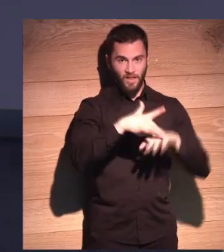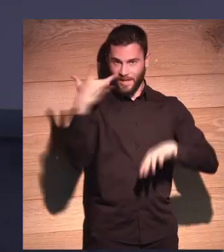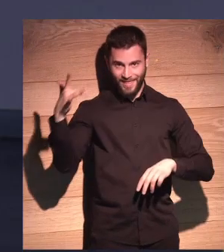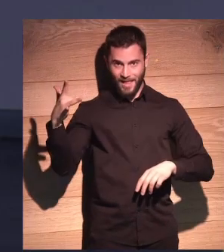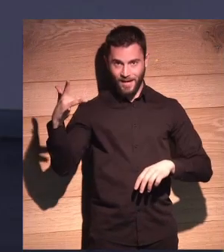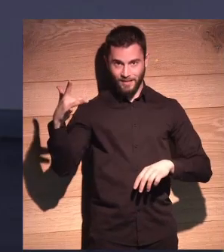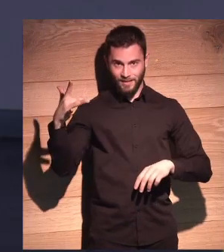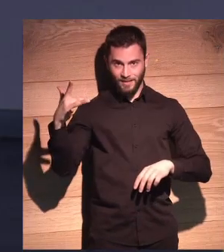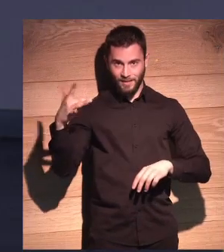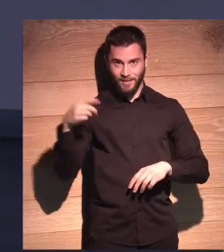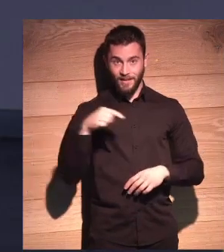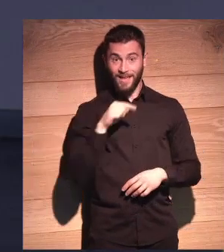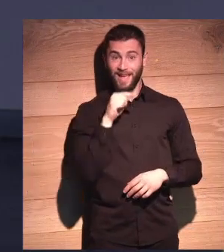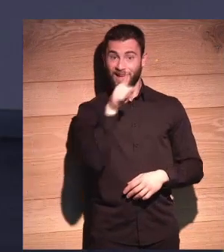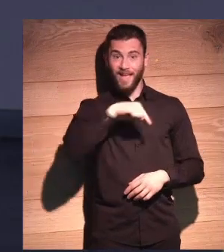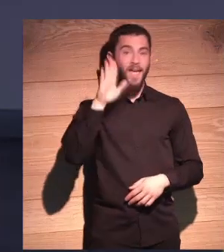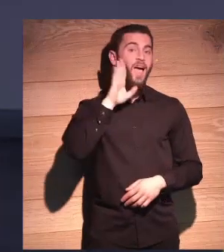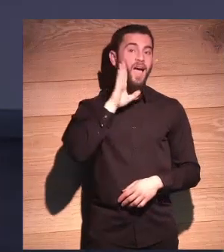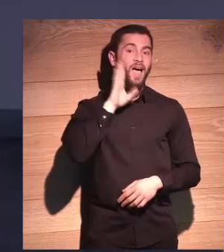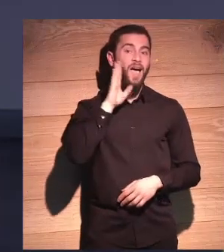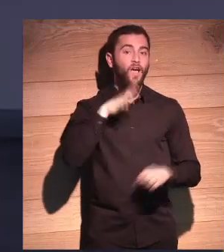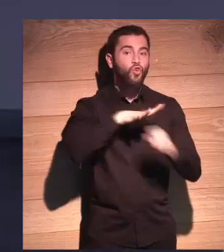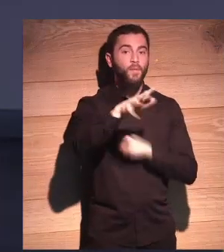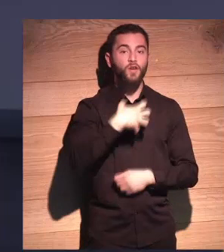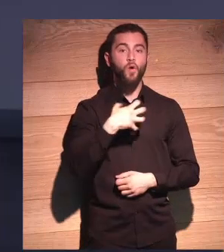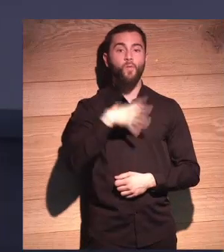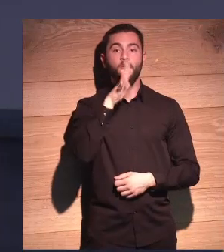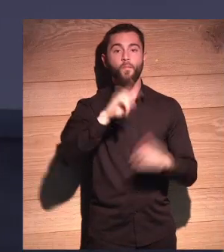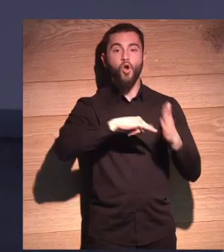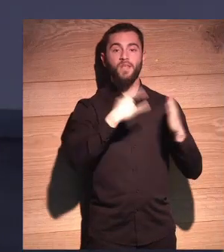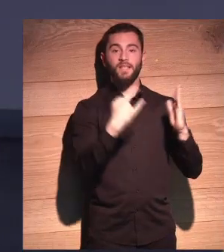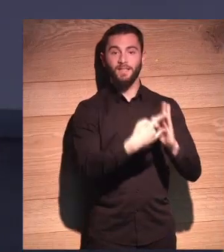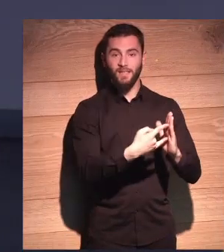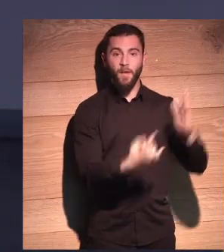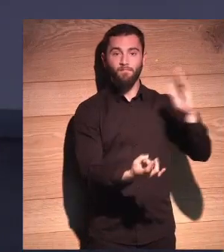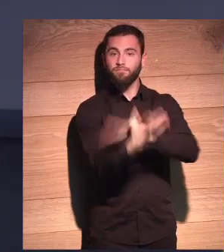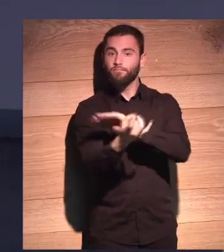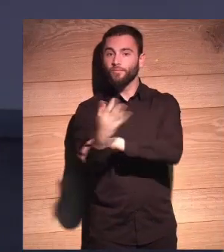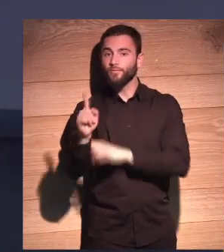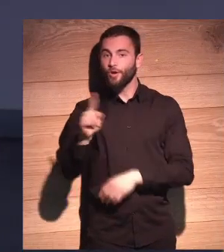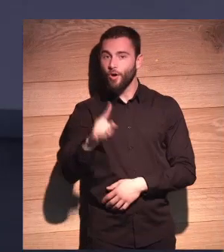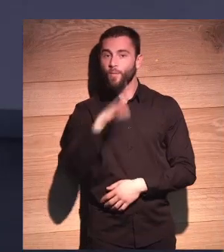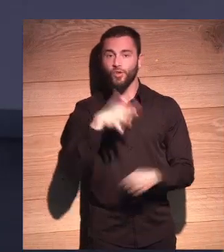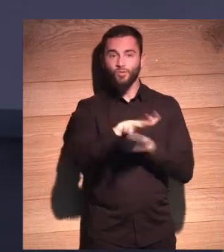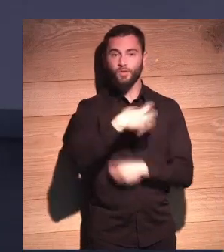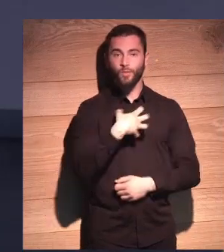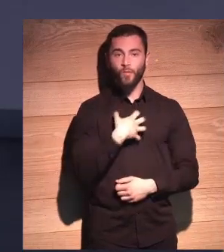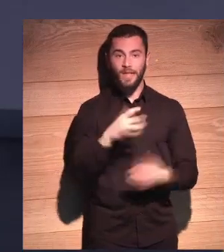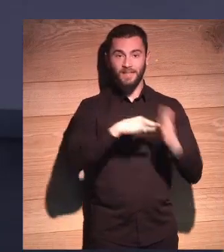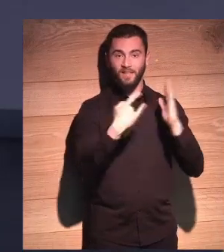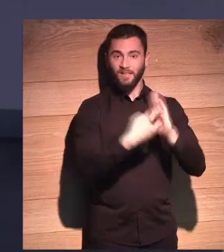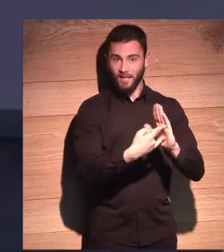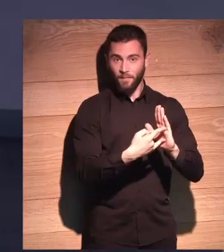digitales, que no se pudieron cubrir porque el sistema no los produce. Y el sistema es